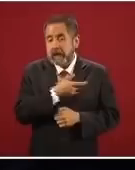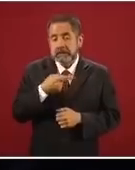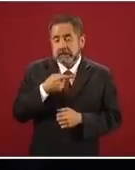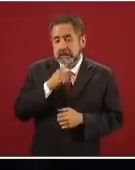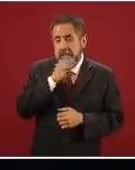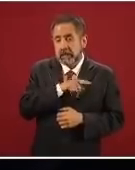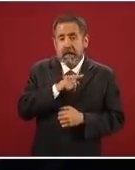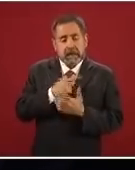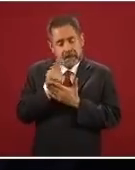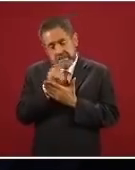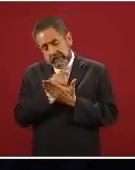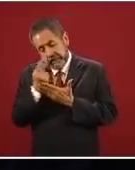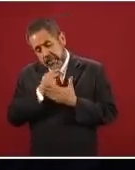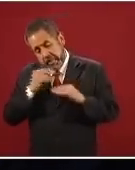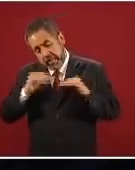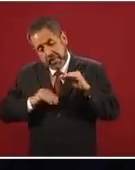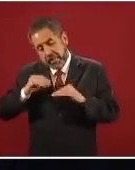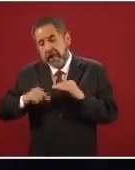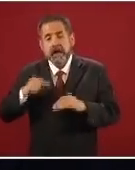pintaba